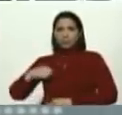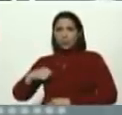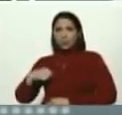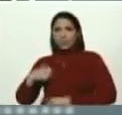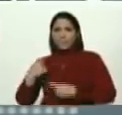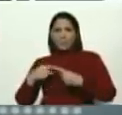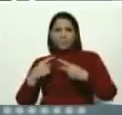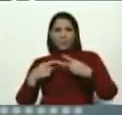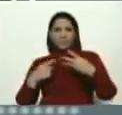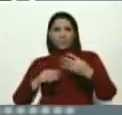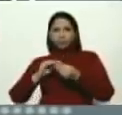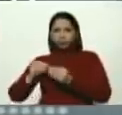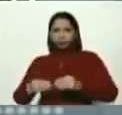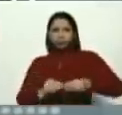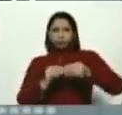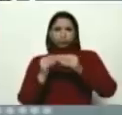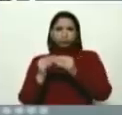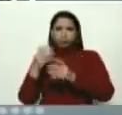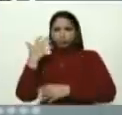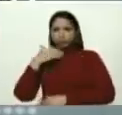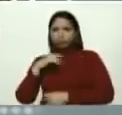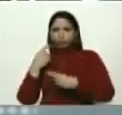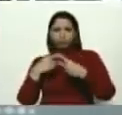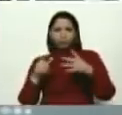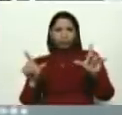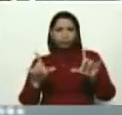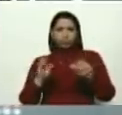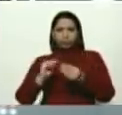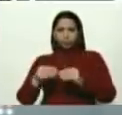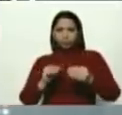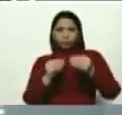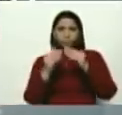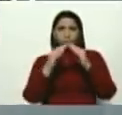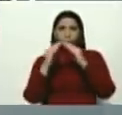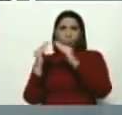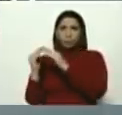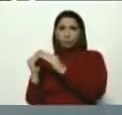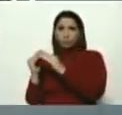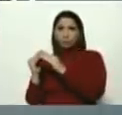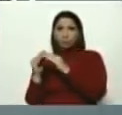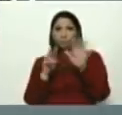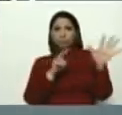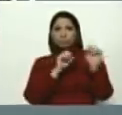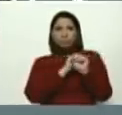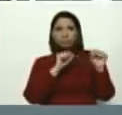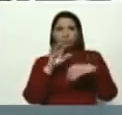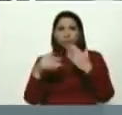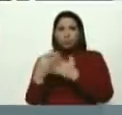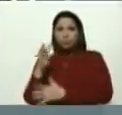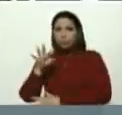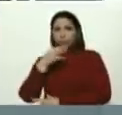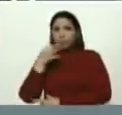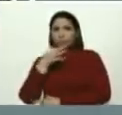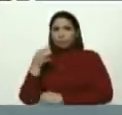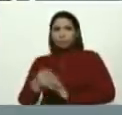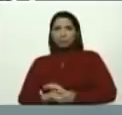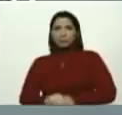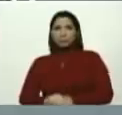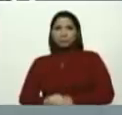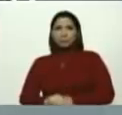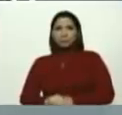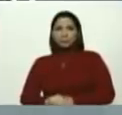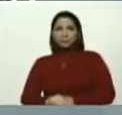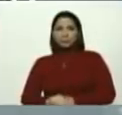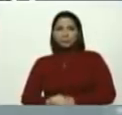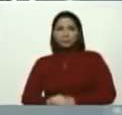plomería, refrigeración, etcétera, etcétera, etcétera, del hogar, de 7 de la mañana a 4 de la tarde,